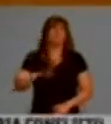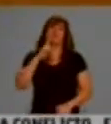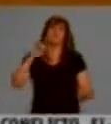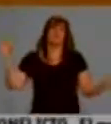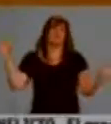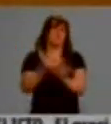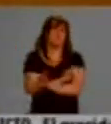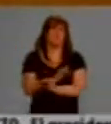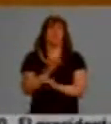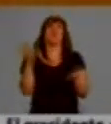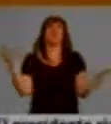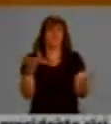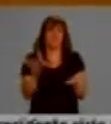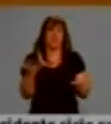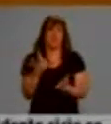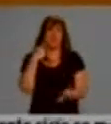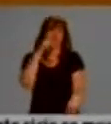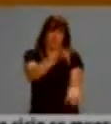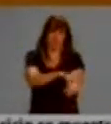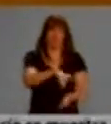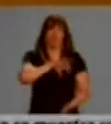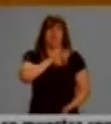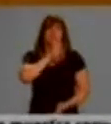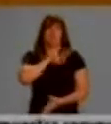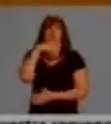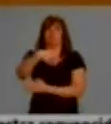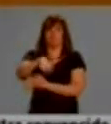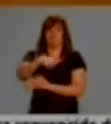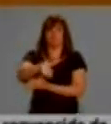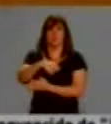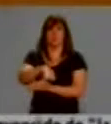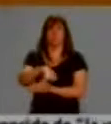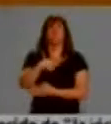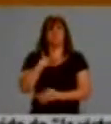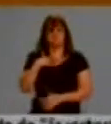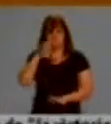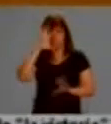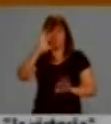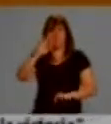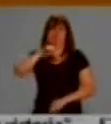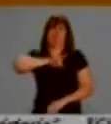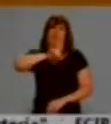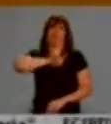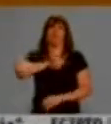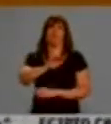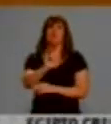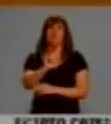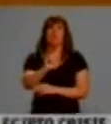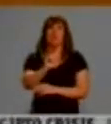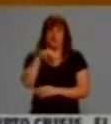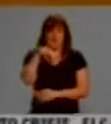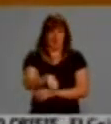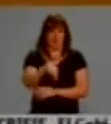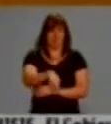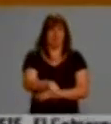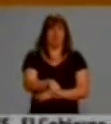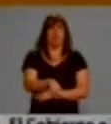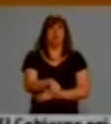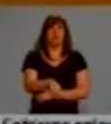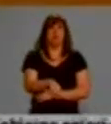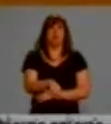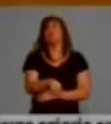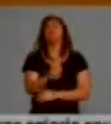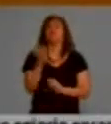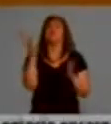errores que usted ha cometido, señor presidente. Somos conscientes, soy consciente, que hoy,